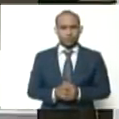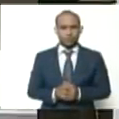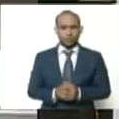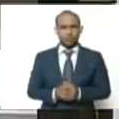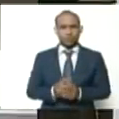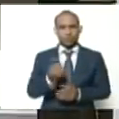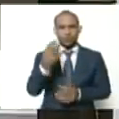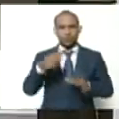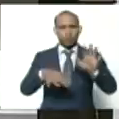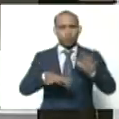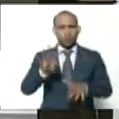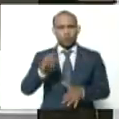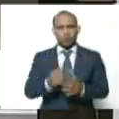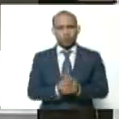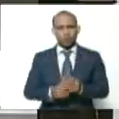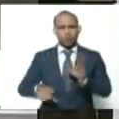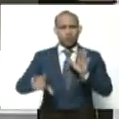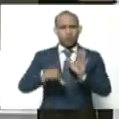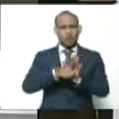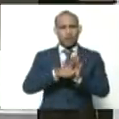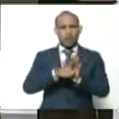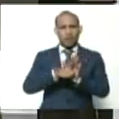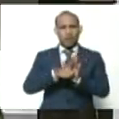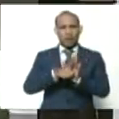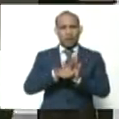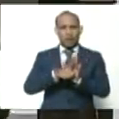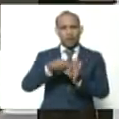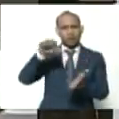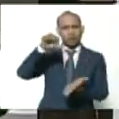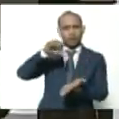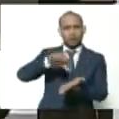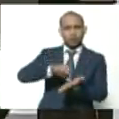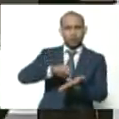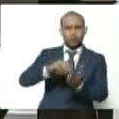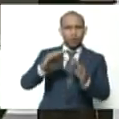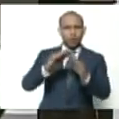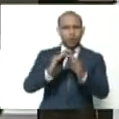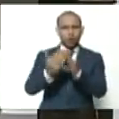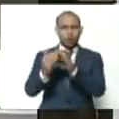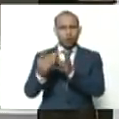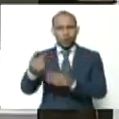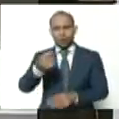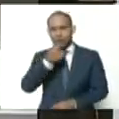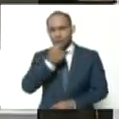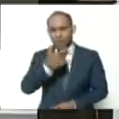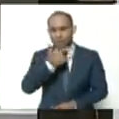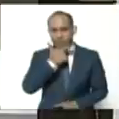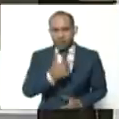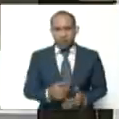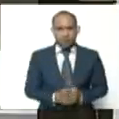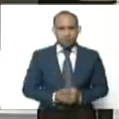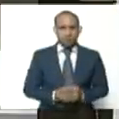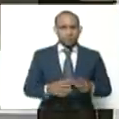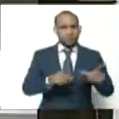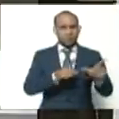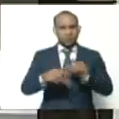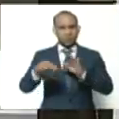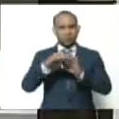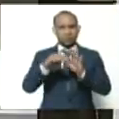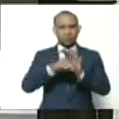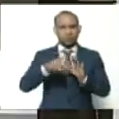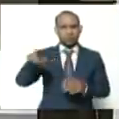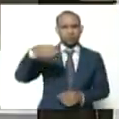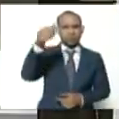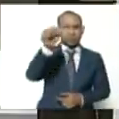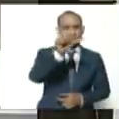Número 14, la ley orgánica de las ciudades comunales. Toda una belleza. Ya agendamos para la próxima